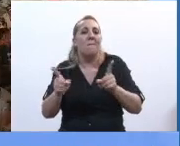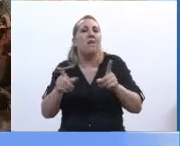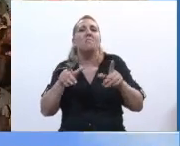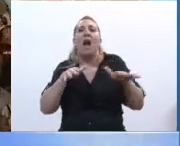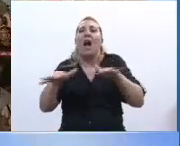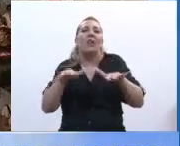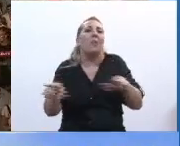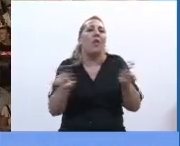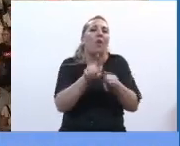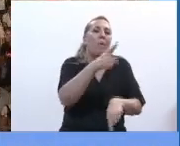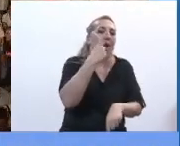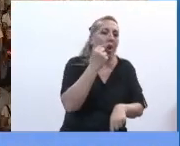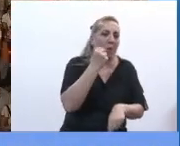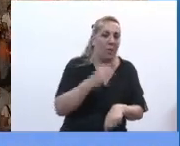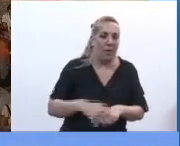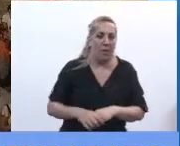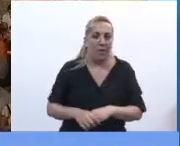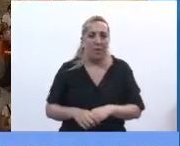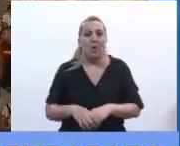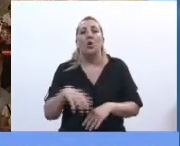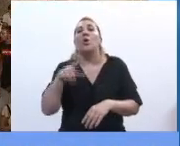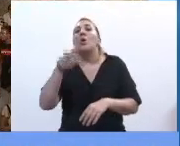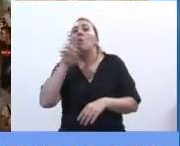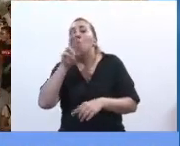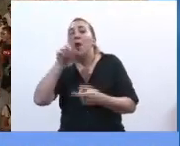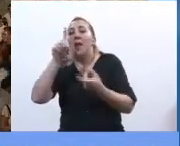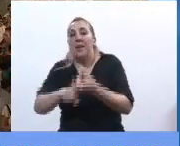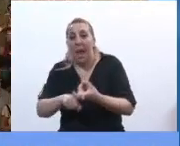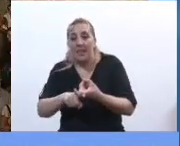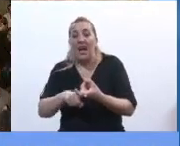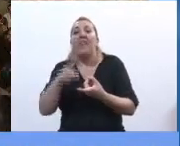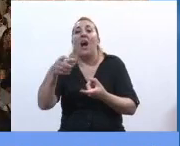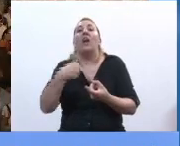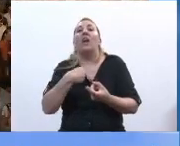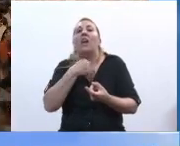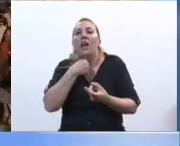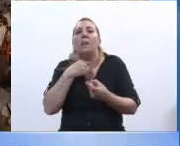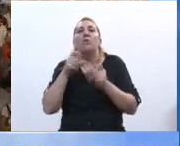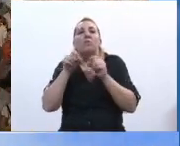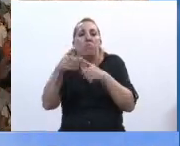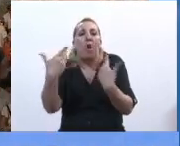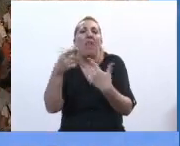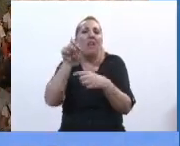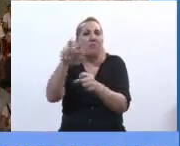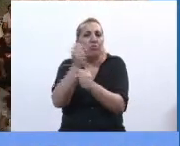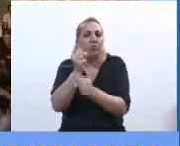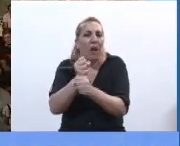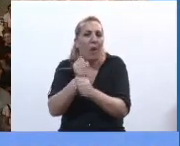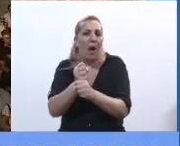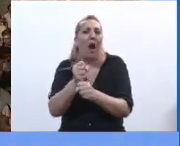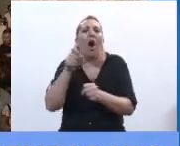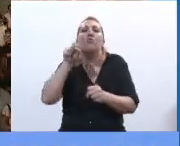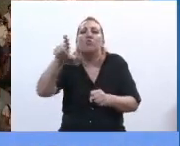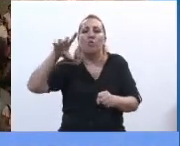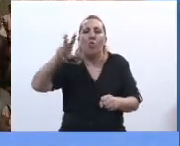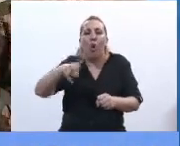actividades sanas que el hombre cuanto a la mujer casada aspiramos a que pueda ejercer su profesión disponer de sus